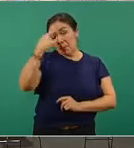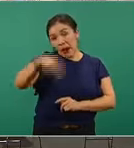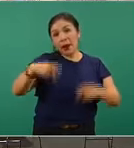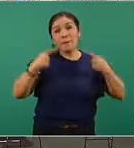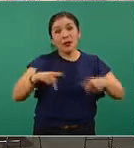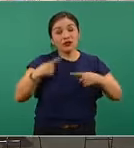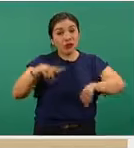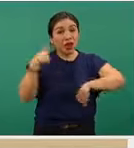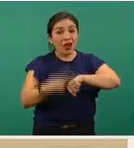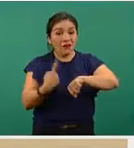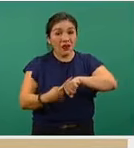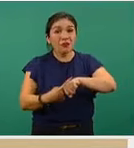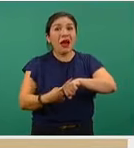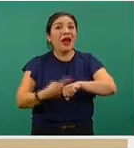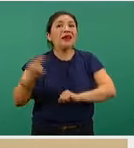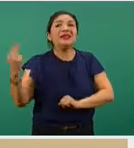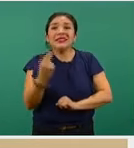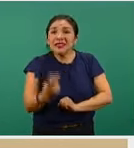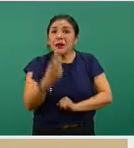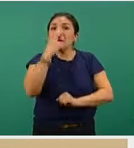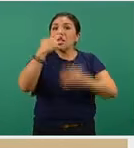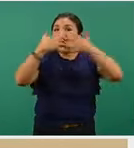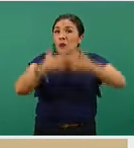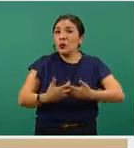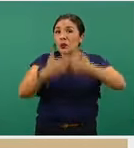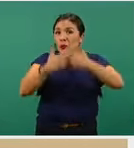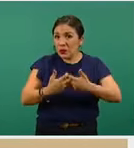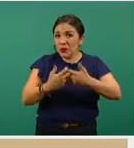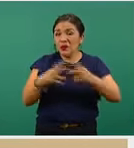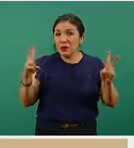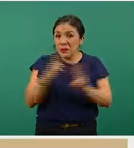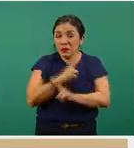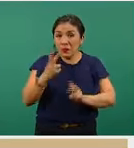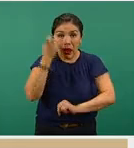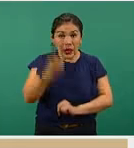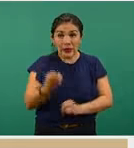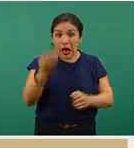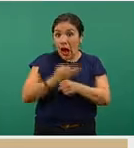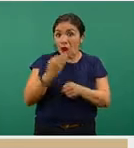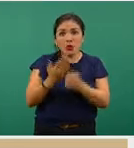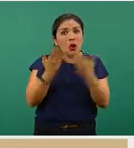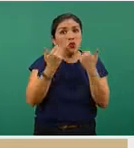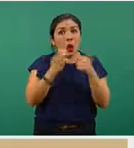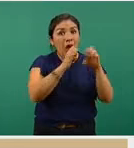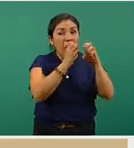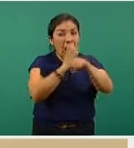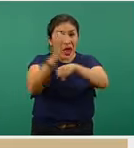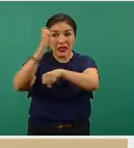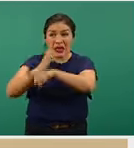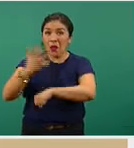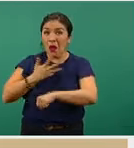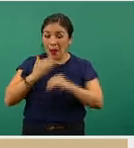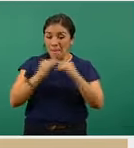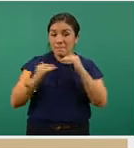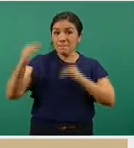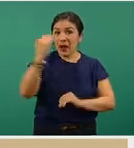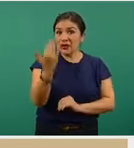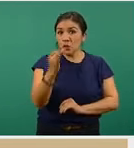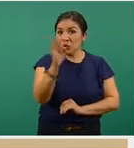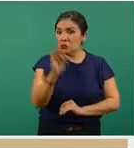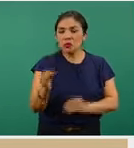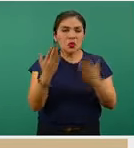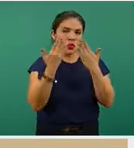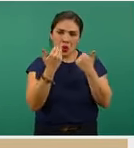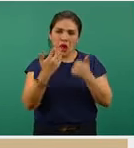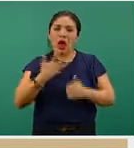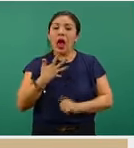pacientes que requieren ventilación mecánica. Tampoco tenemos ninguna entidad que esté por arriba del 50%, tenemos